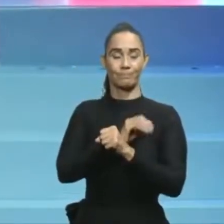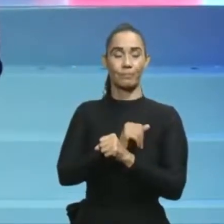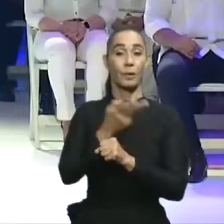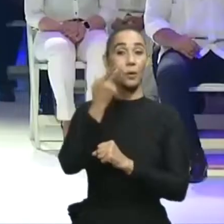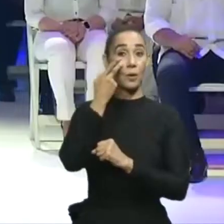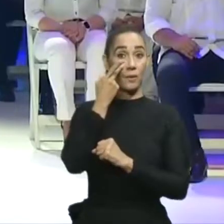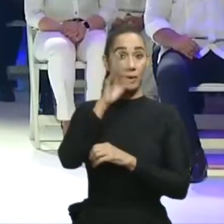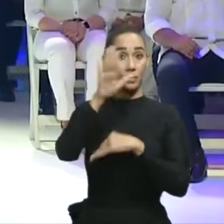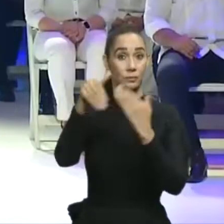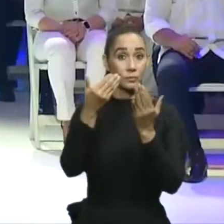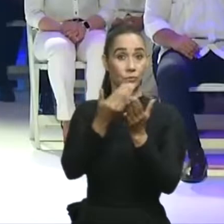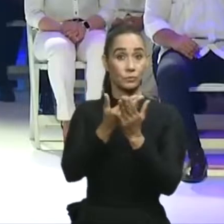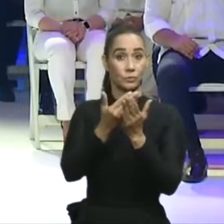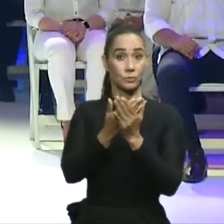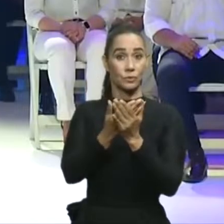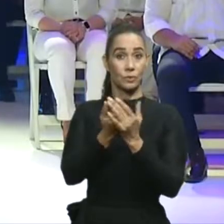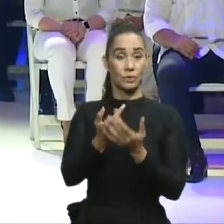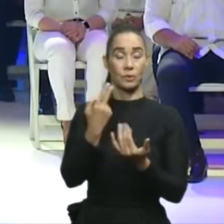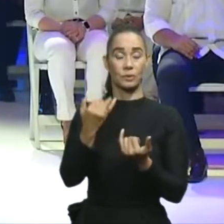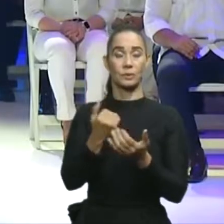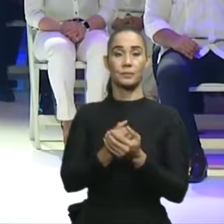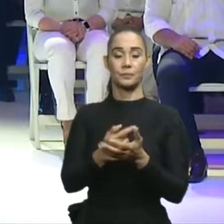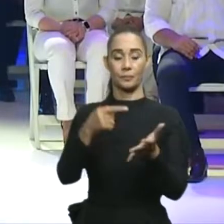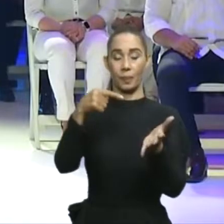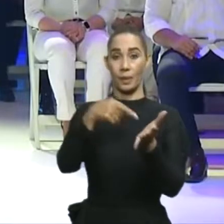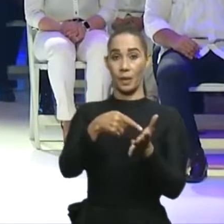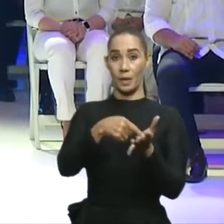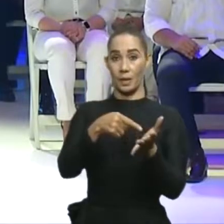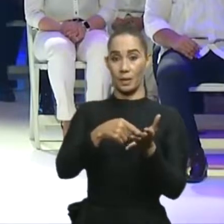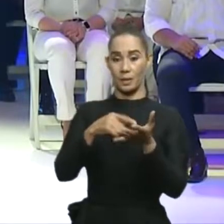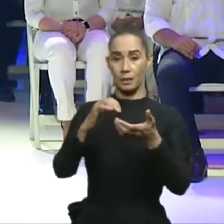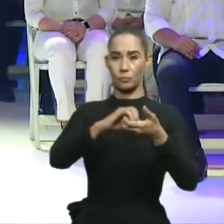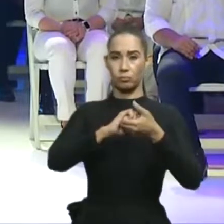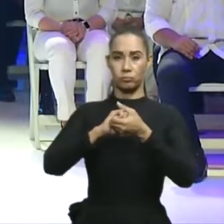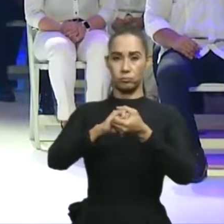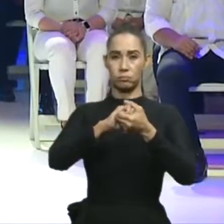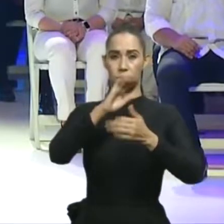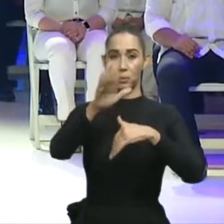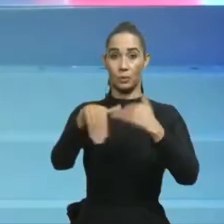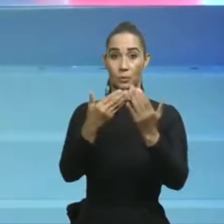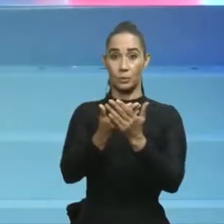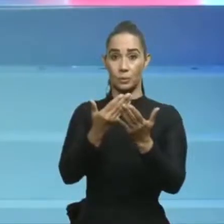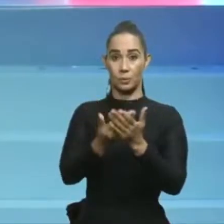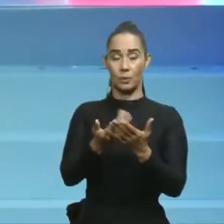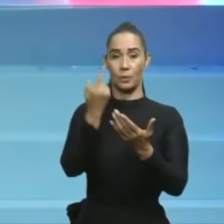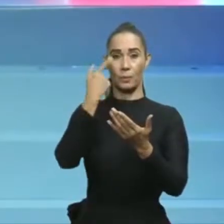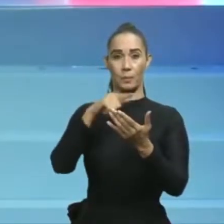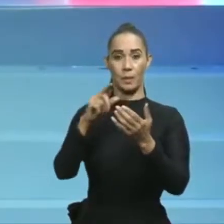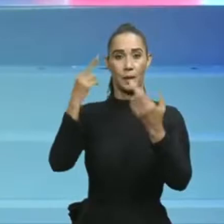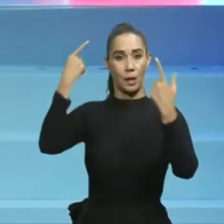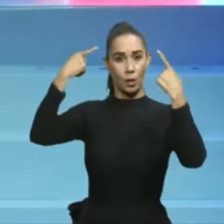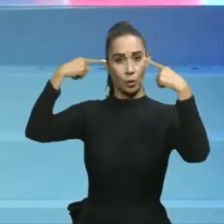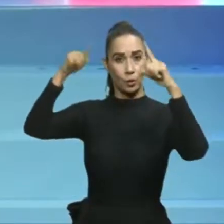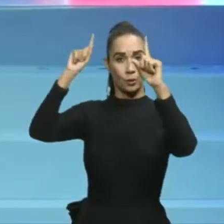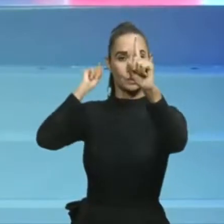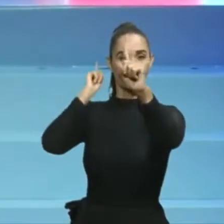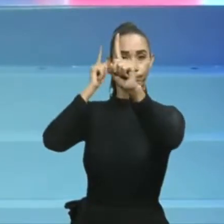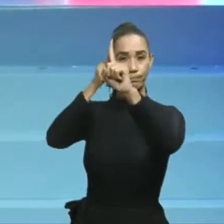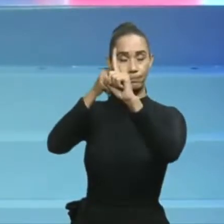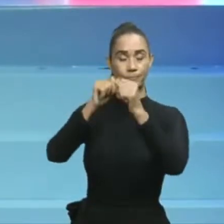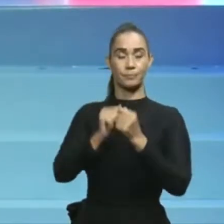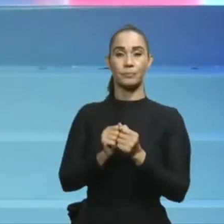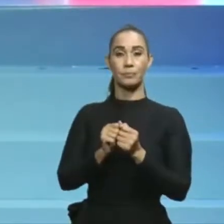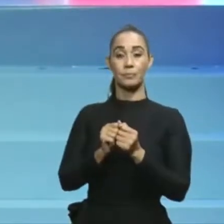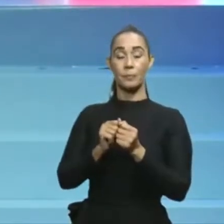esto todo el país porque aquí tenemos que unirnos todos para conseguir este objetivo a partir